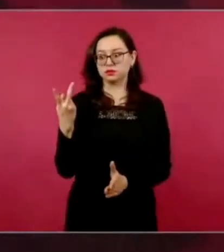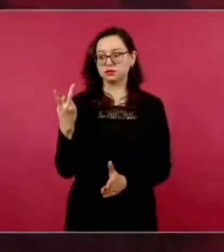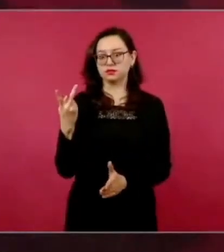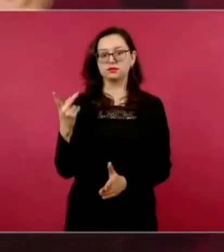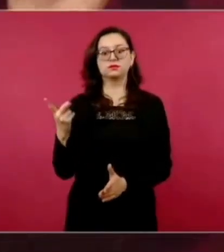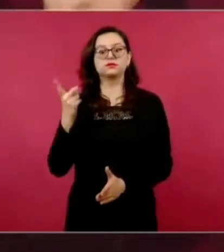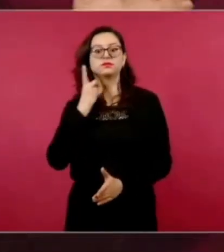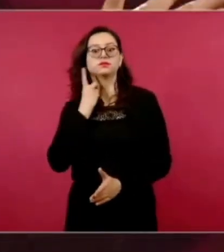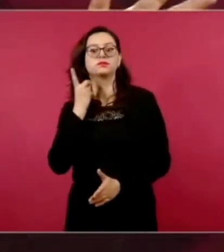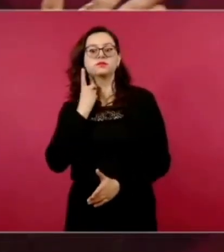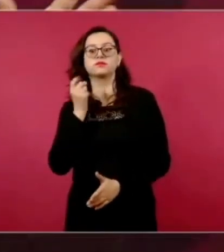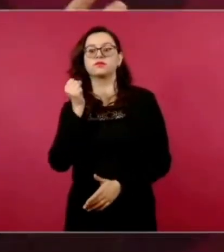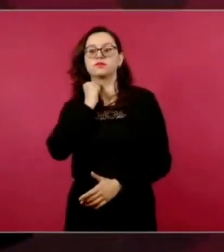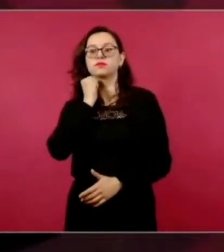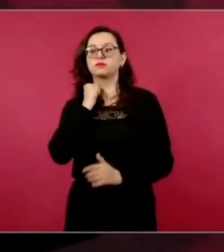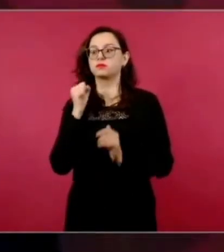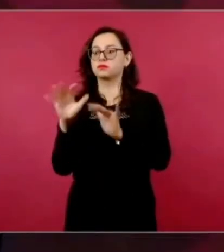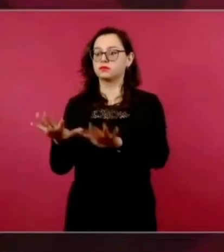Que los tiene